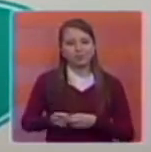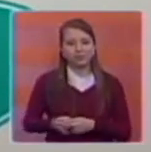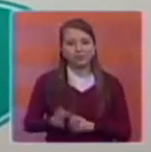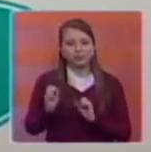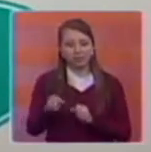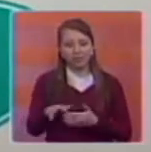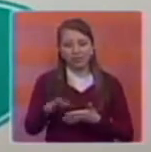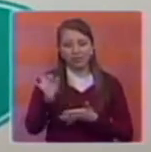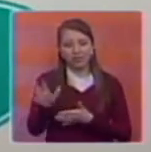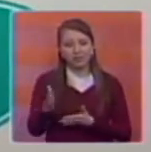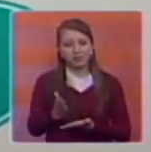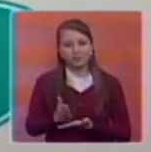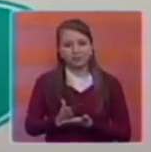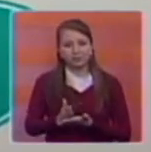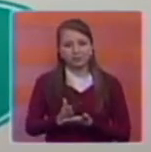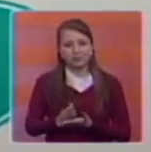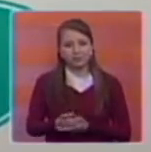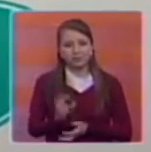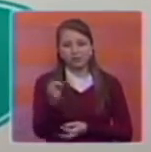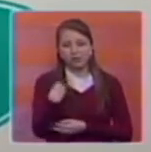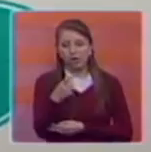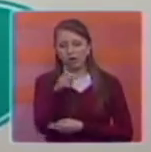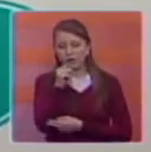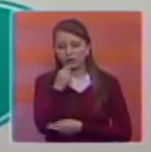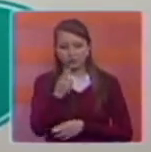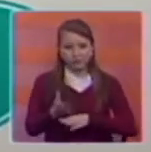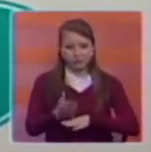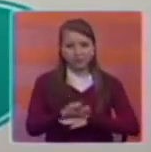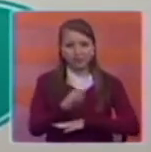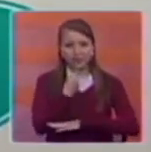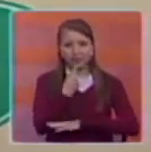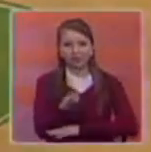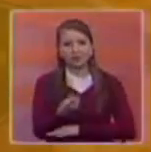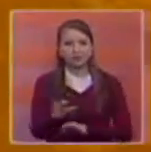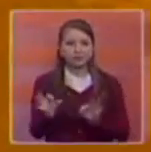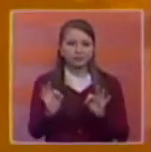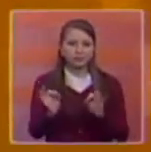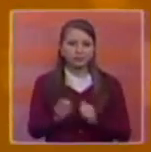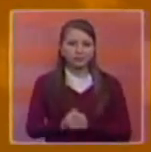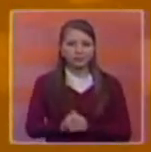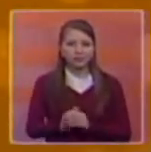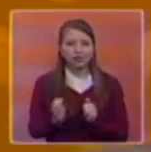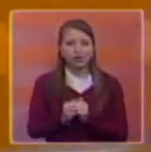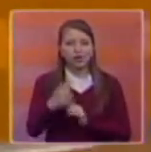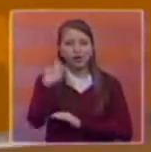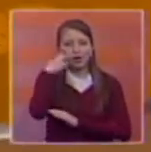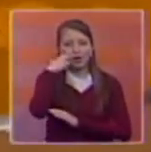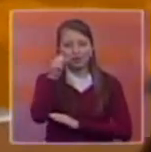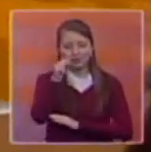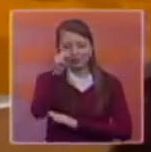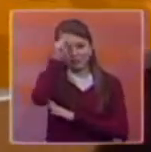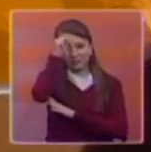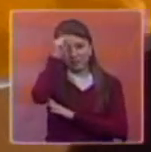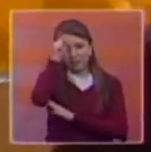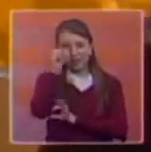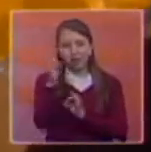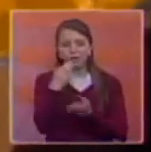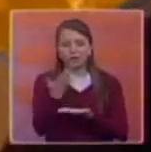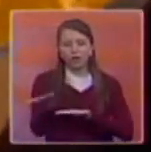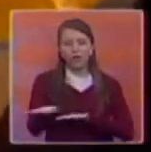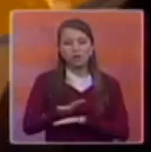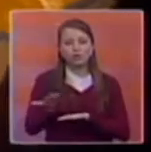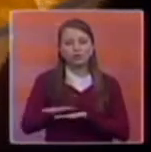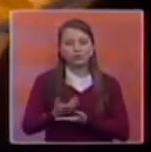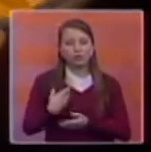Y la puedes hacer solo de pollo, como te comenté. La podemos hacer también con carne de cerdo. Si me consigo un